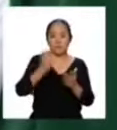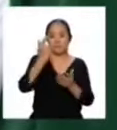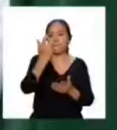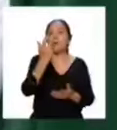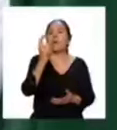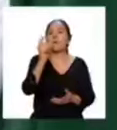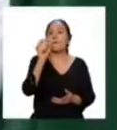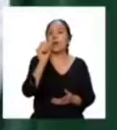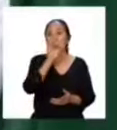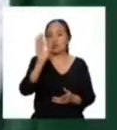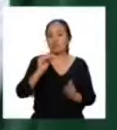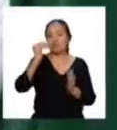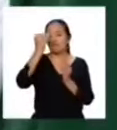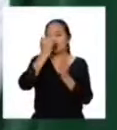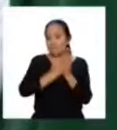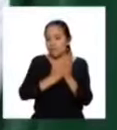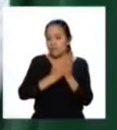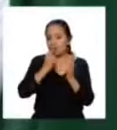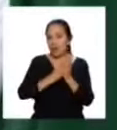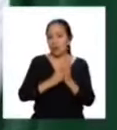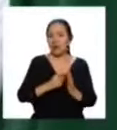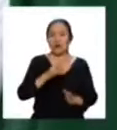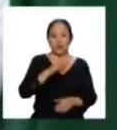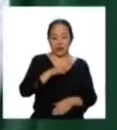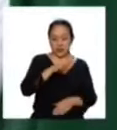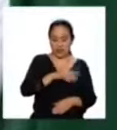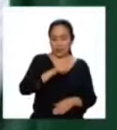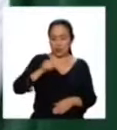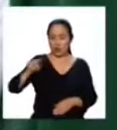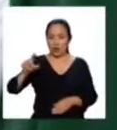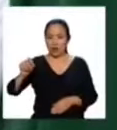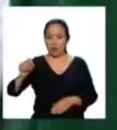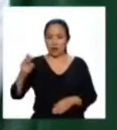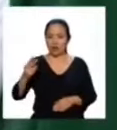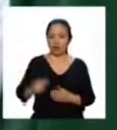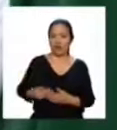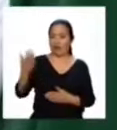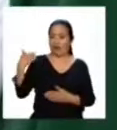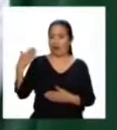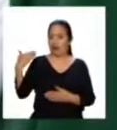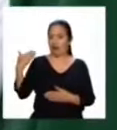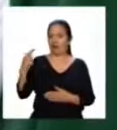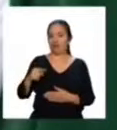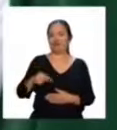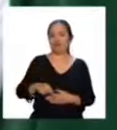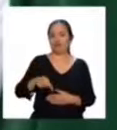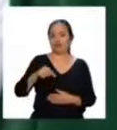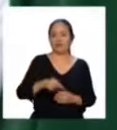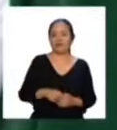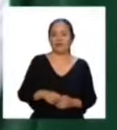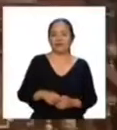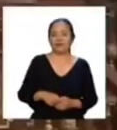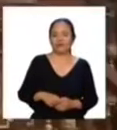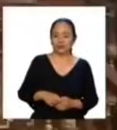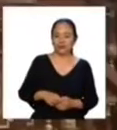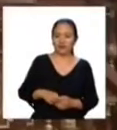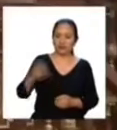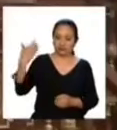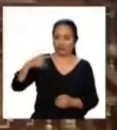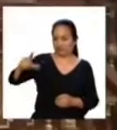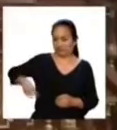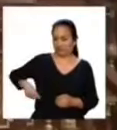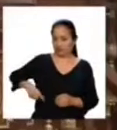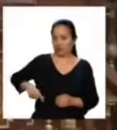20% en el periodo 19-22 comparado con el periodo 2013-2016 de la